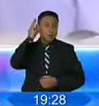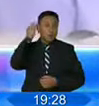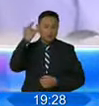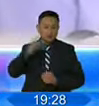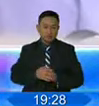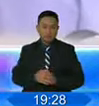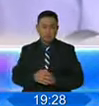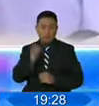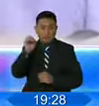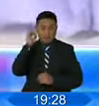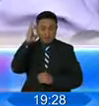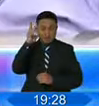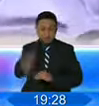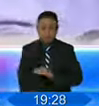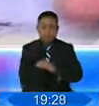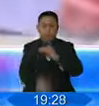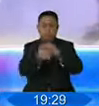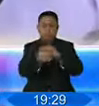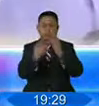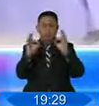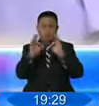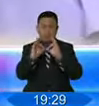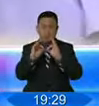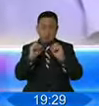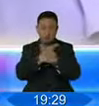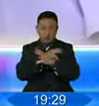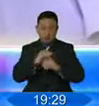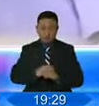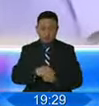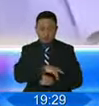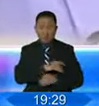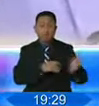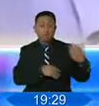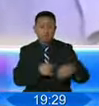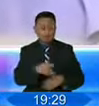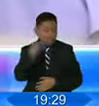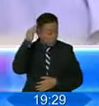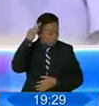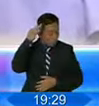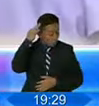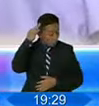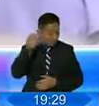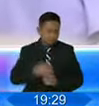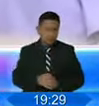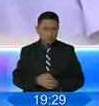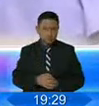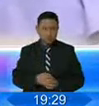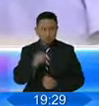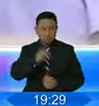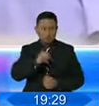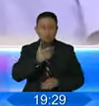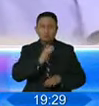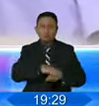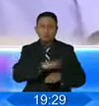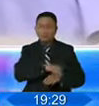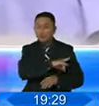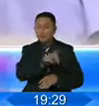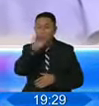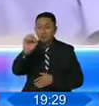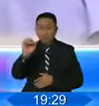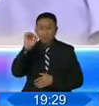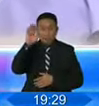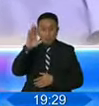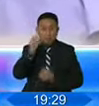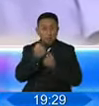video, dentro del procedimiento, fue llamada la atención. Sí, porque los partes informativos, los temas de